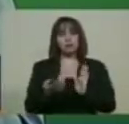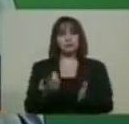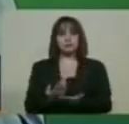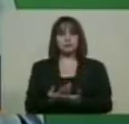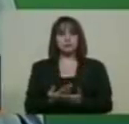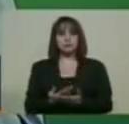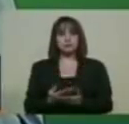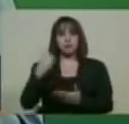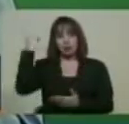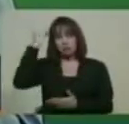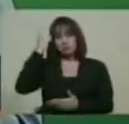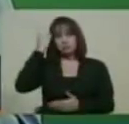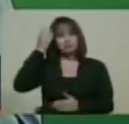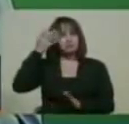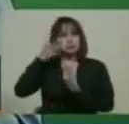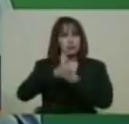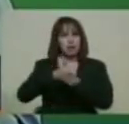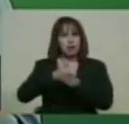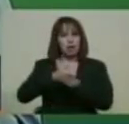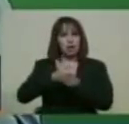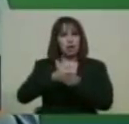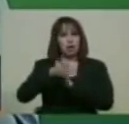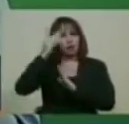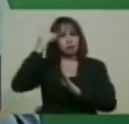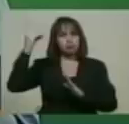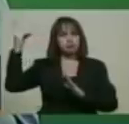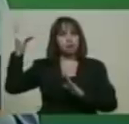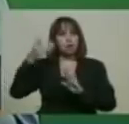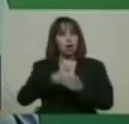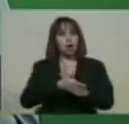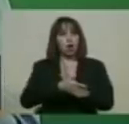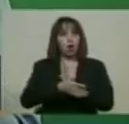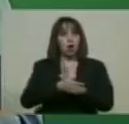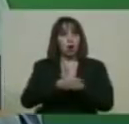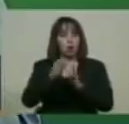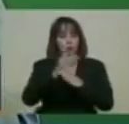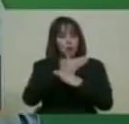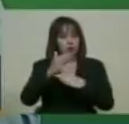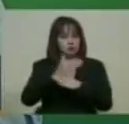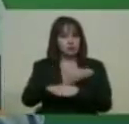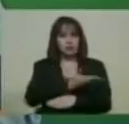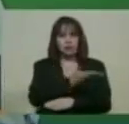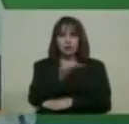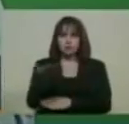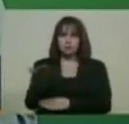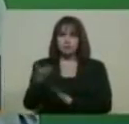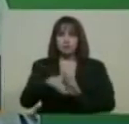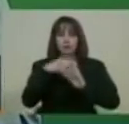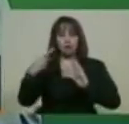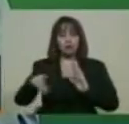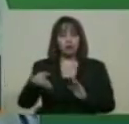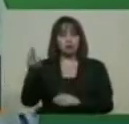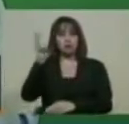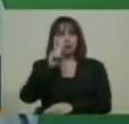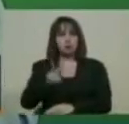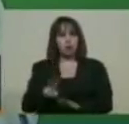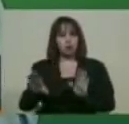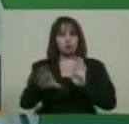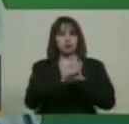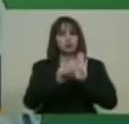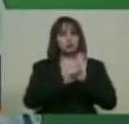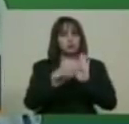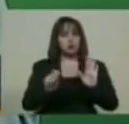compartida del deber y el derecho venezolano, nuestra Constitución del 99. Ya en el